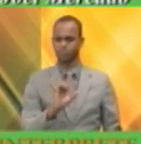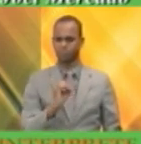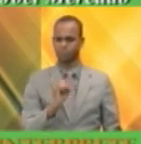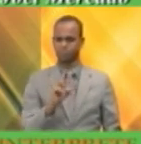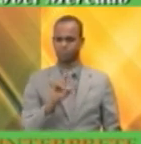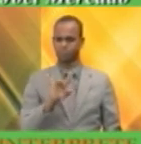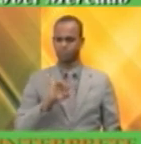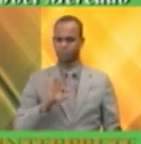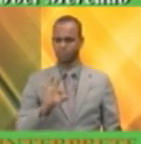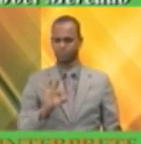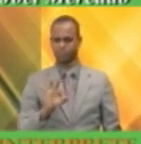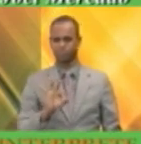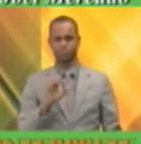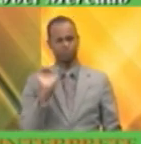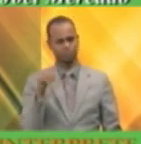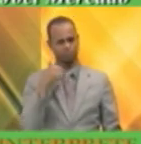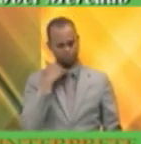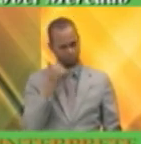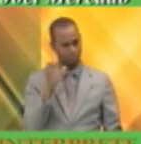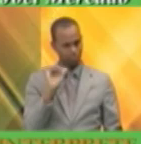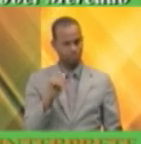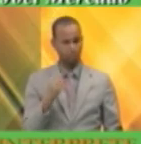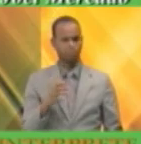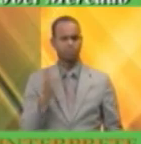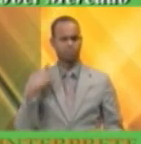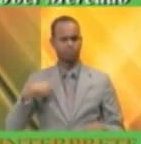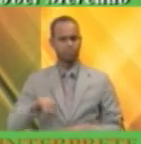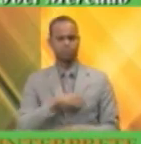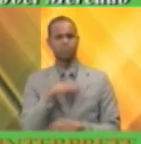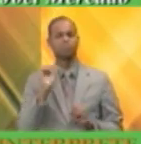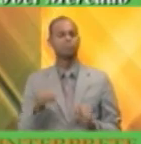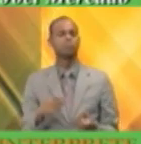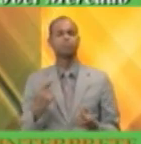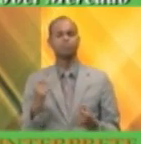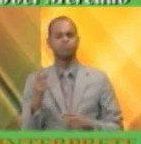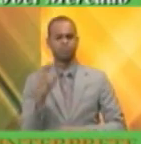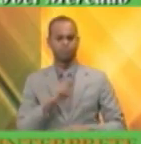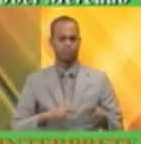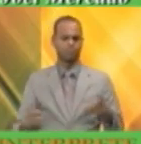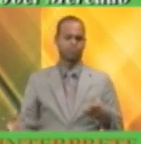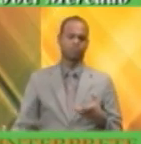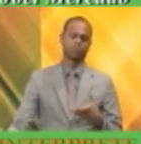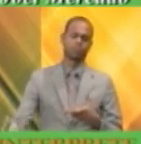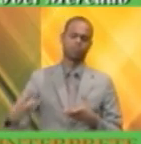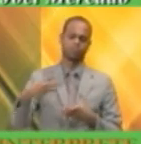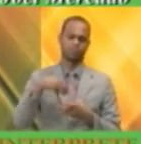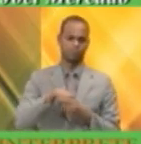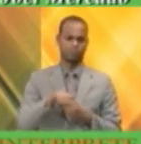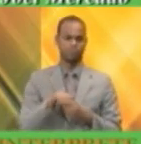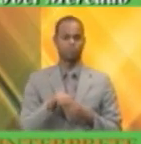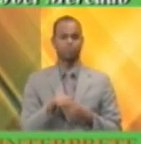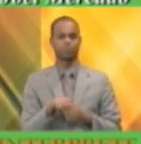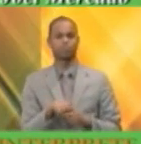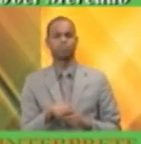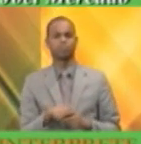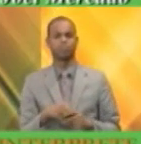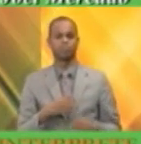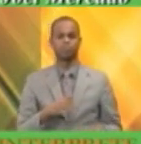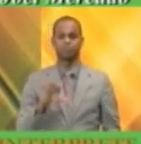809-683-0189, nos pueden llamar a ese teléfono y así nosotros podemos ya que lo pongan ahí en